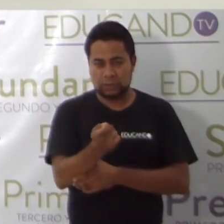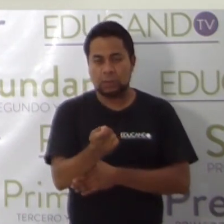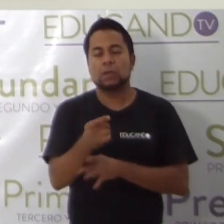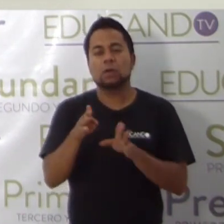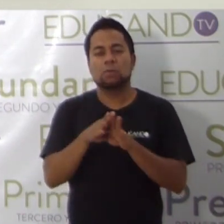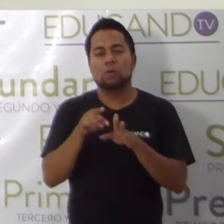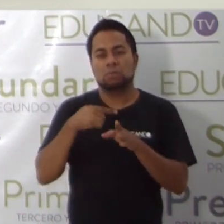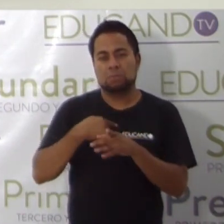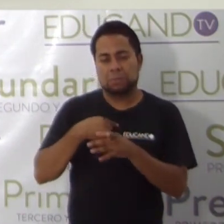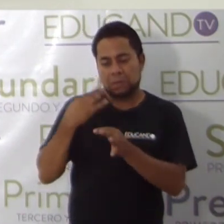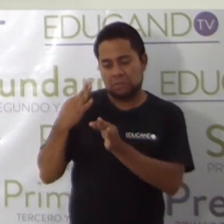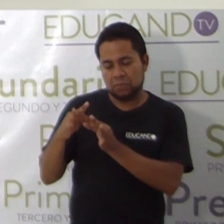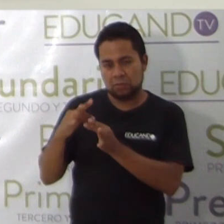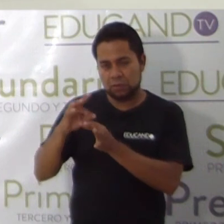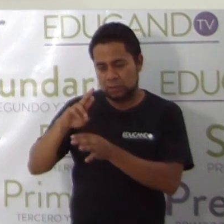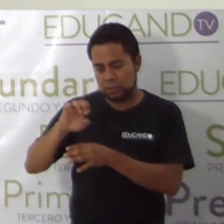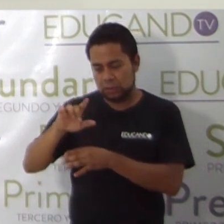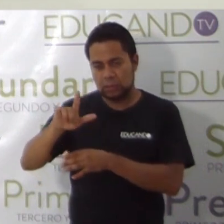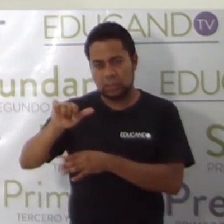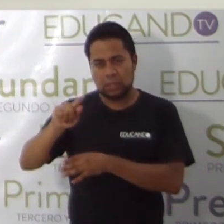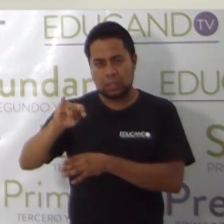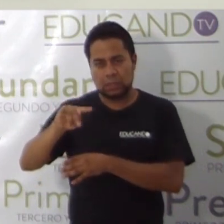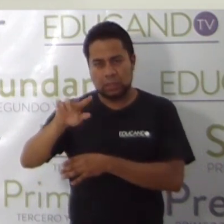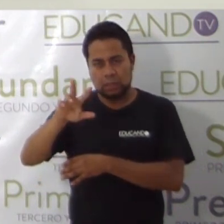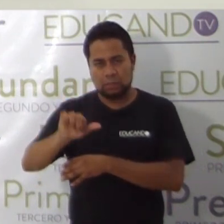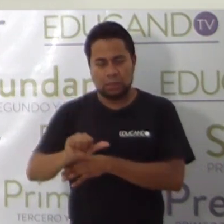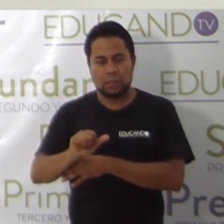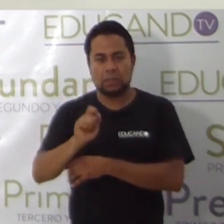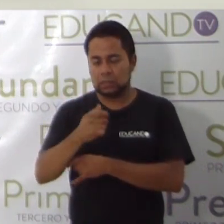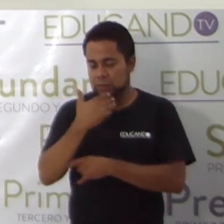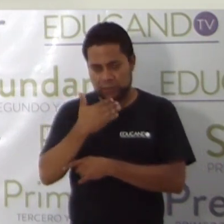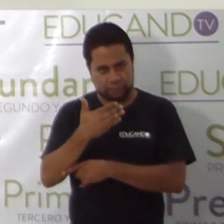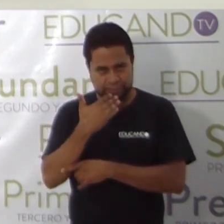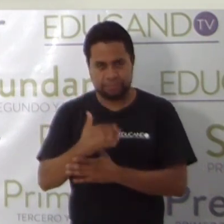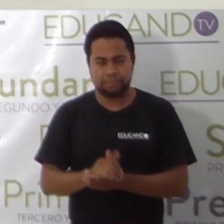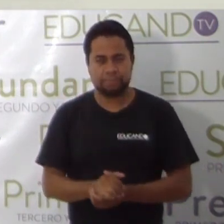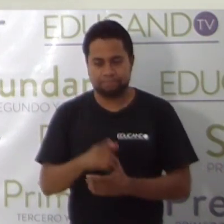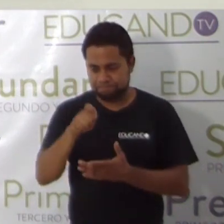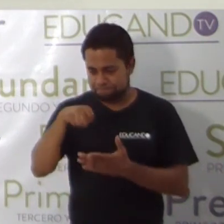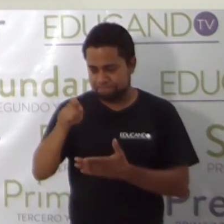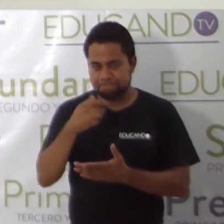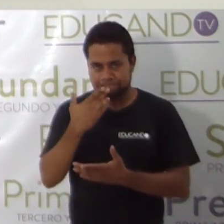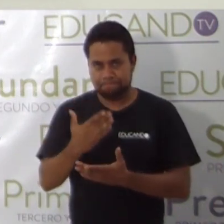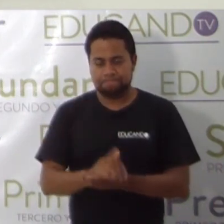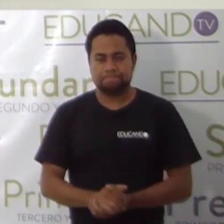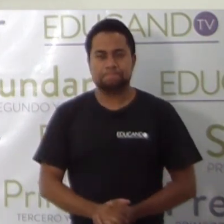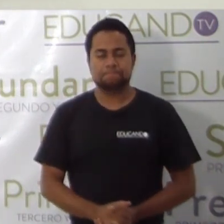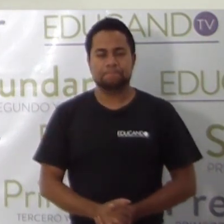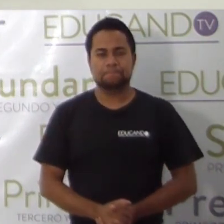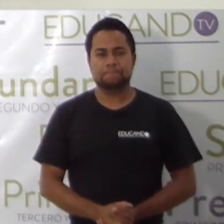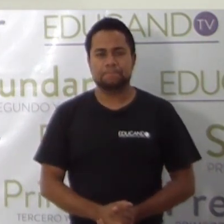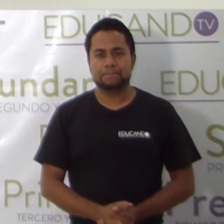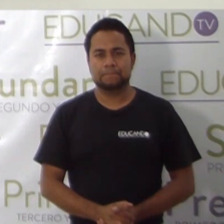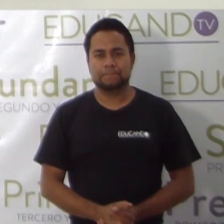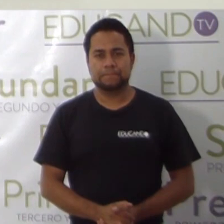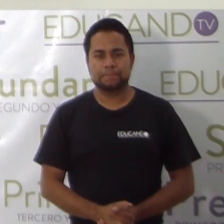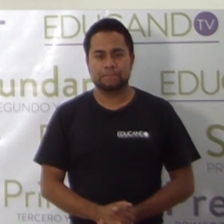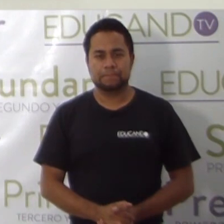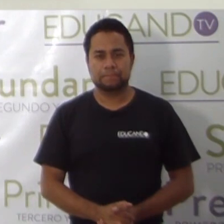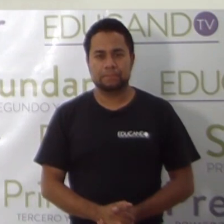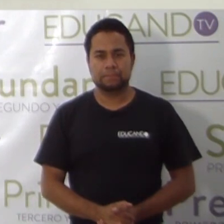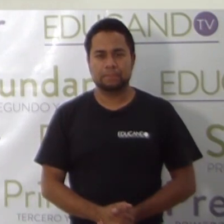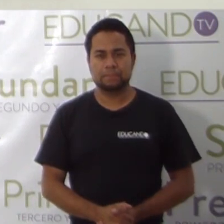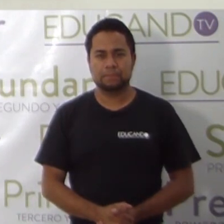nuestra frecuencia relativa, nuestra columna de frecuencia relativa está bien, es correcta. ¿Ok? Entonces, bueno, ahora sí